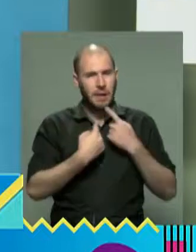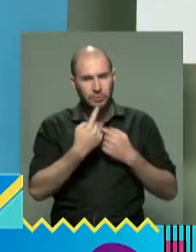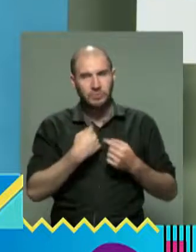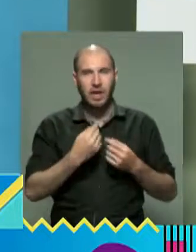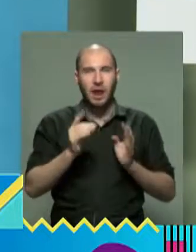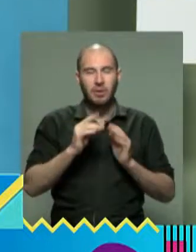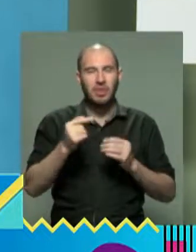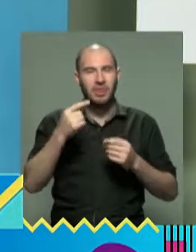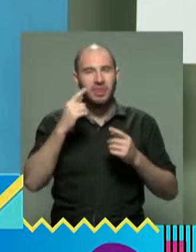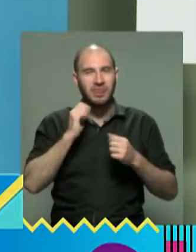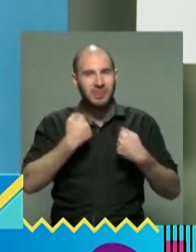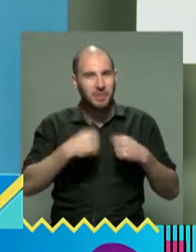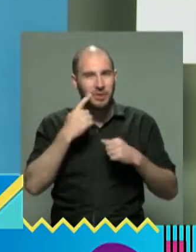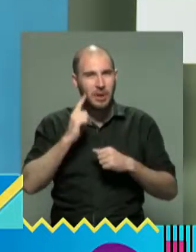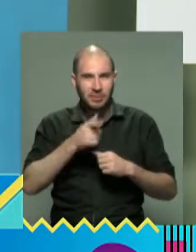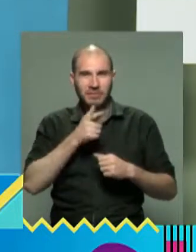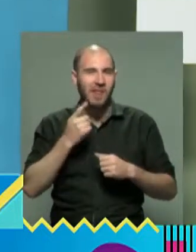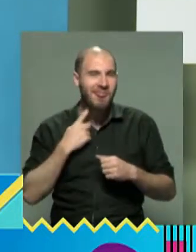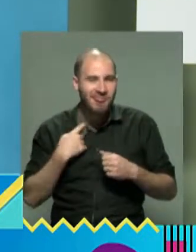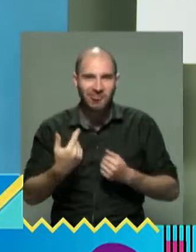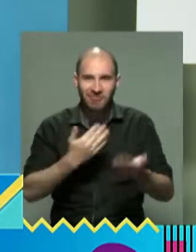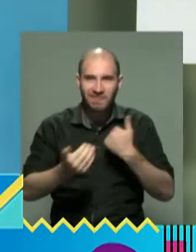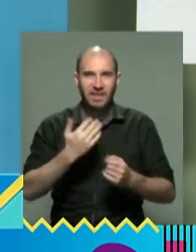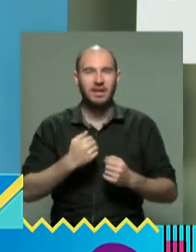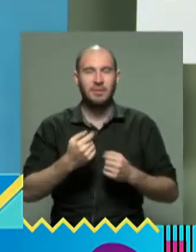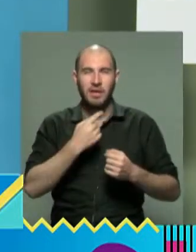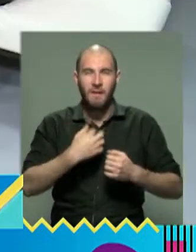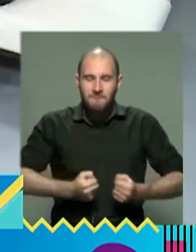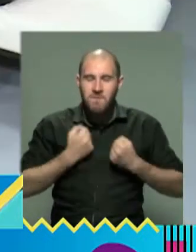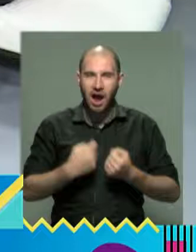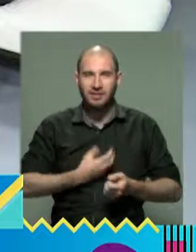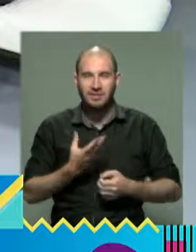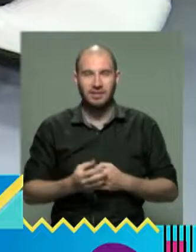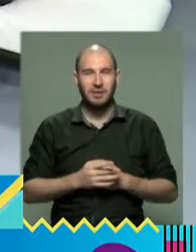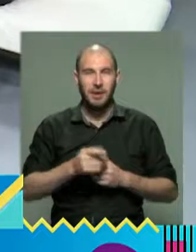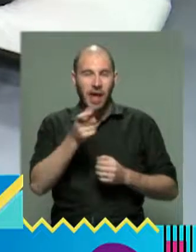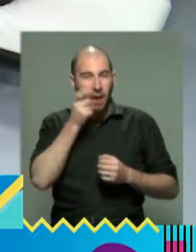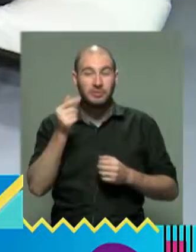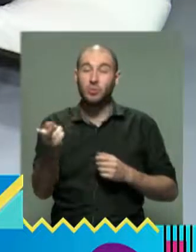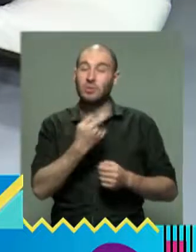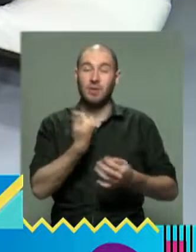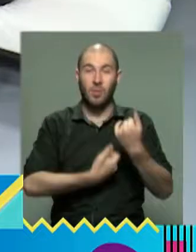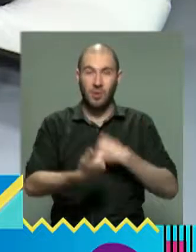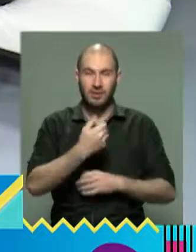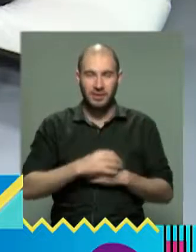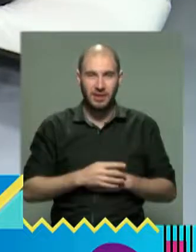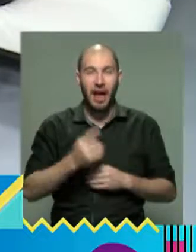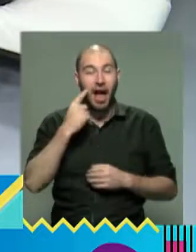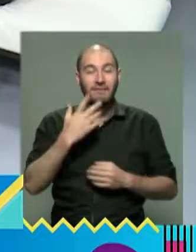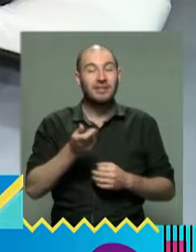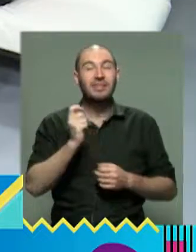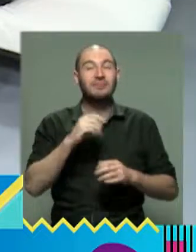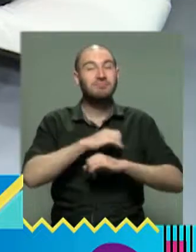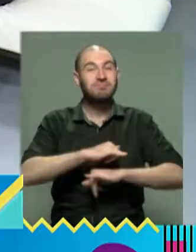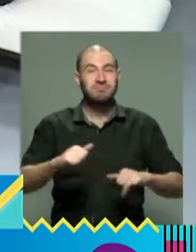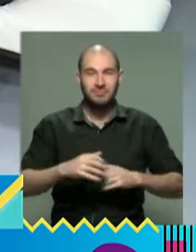preguntábamos quizás si los deportes extremos son adictivos, ¿sí? Quizás por esta adrenalina. Bueno, escuchar la experiencia de ustedes. ¿Quién se anima a romper